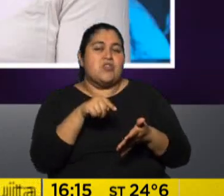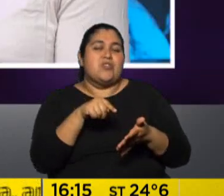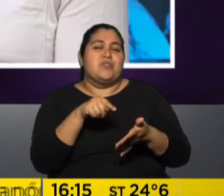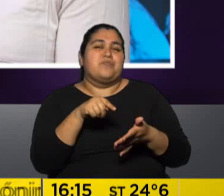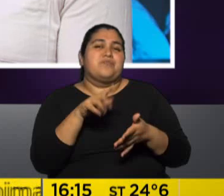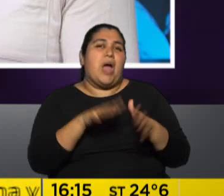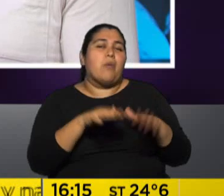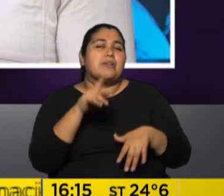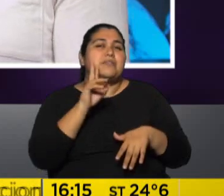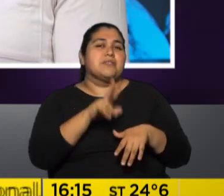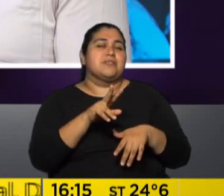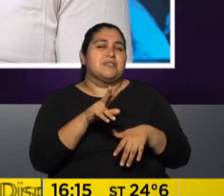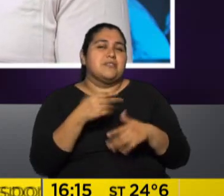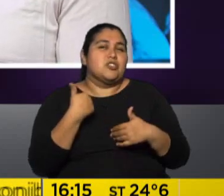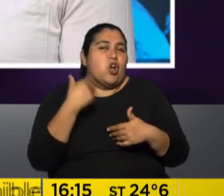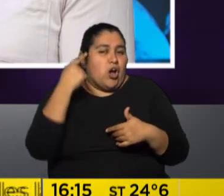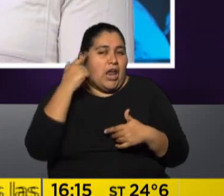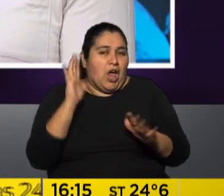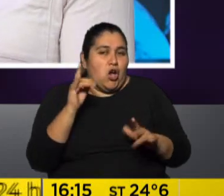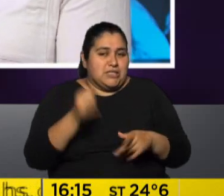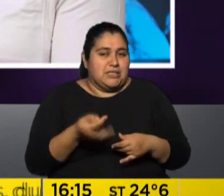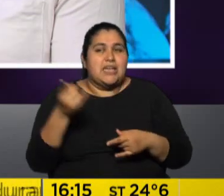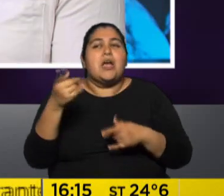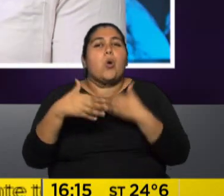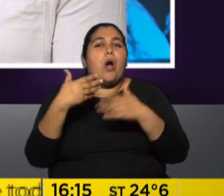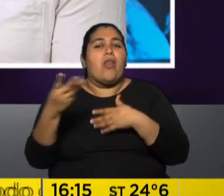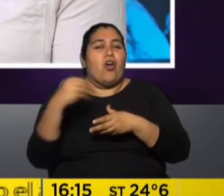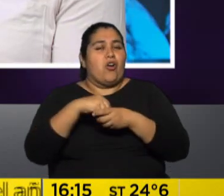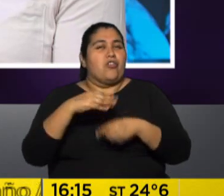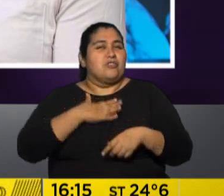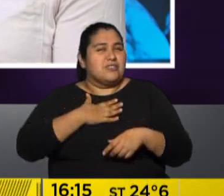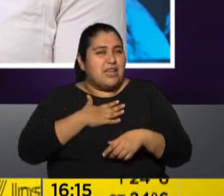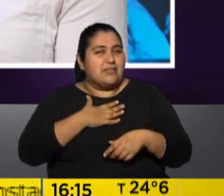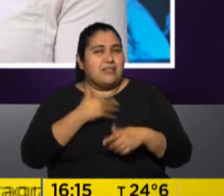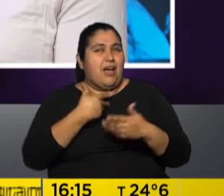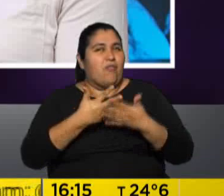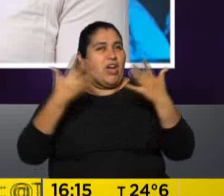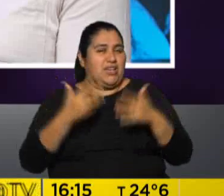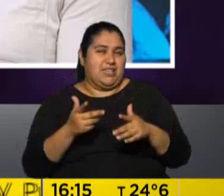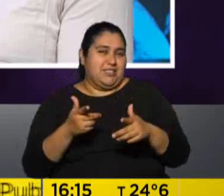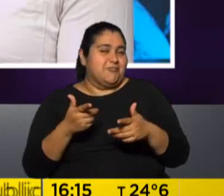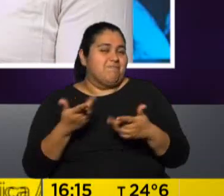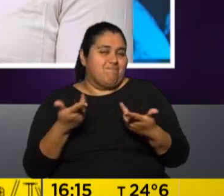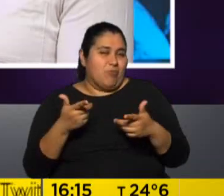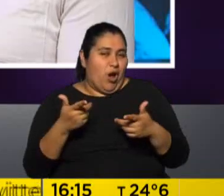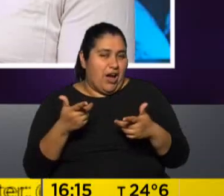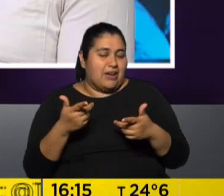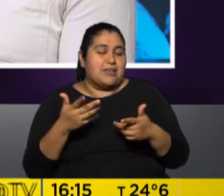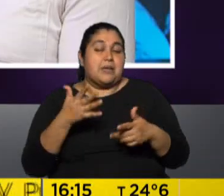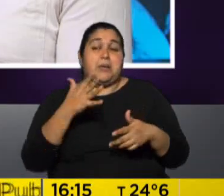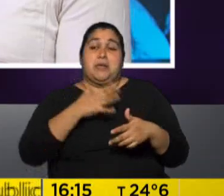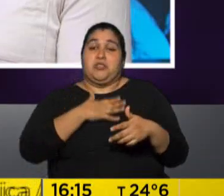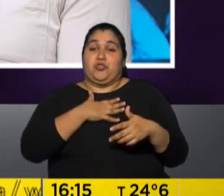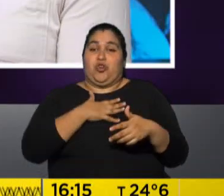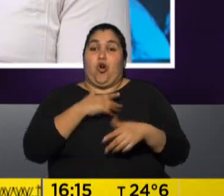por ahí yo creo que sí. Seguramente esa jugadora, no sé si se siente feliz por no haberlo logrado, pero desde mi lugar